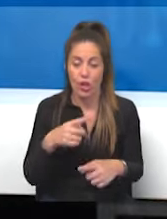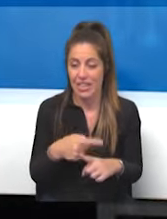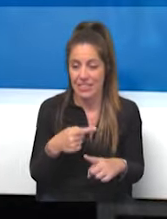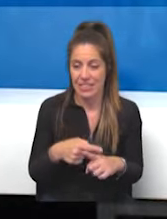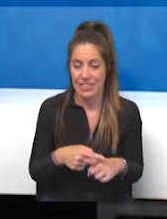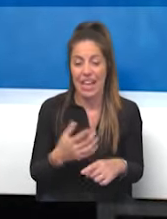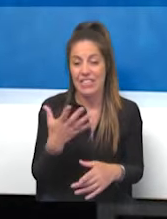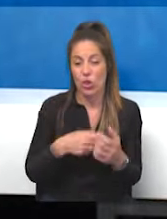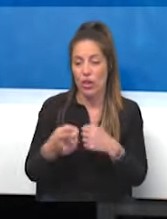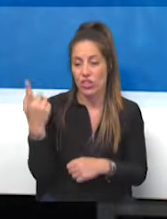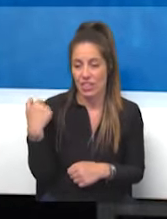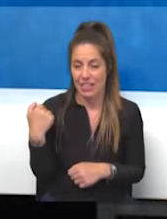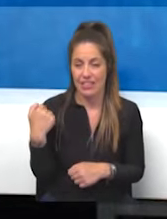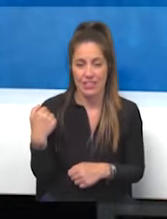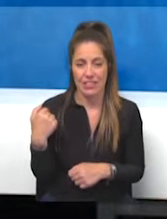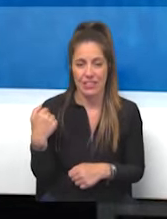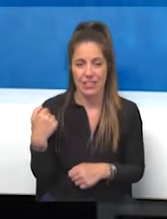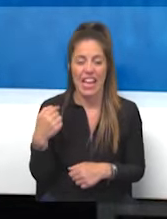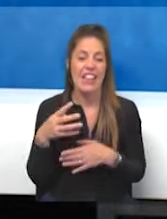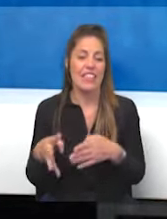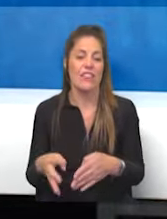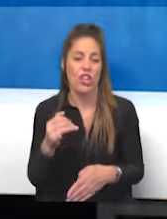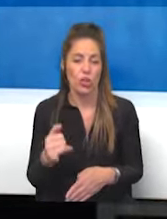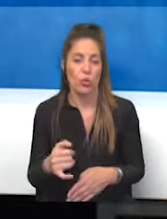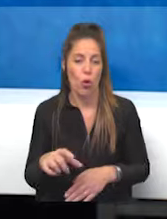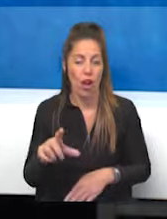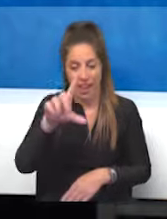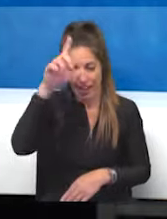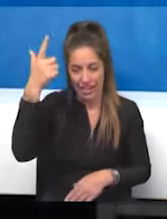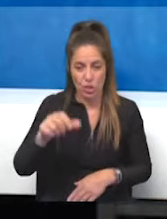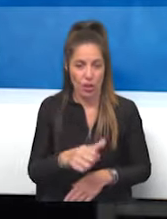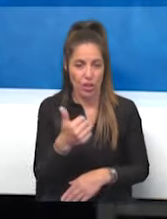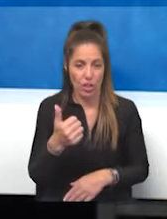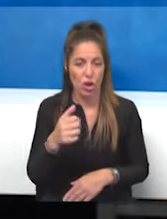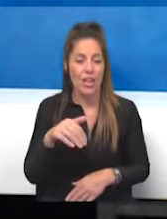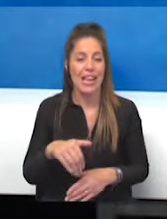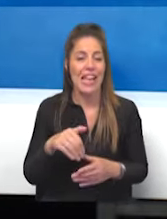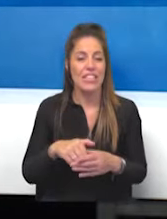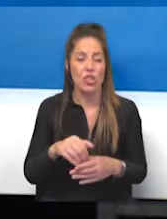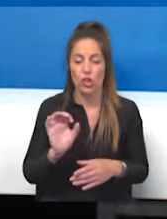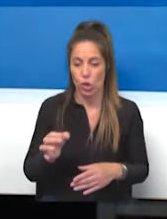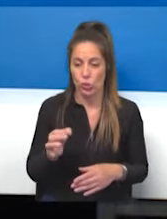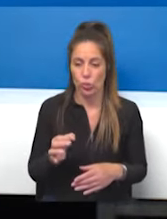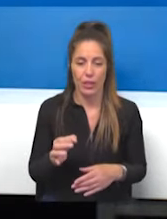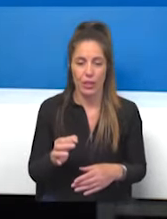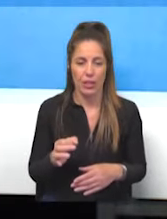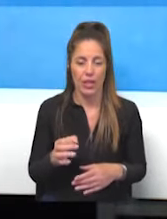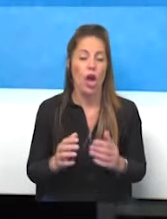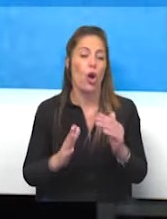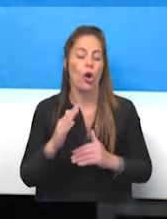porque hace 5 años el desafío que tuvo la calle Pou cuando ganó la elección de octubre fue